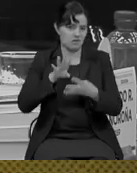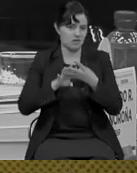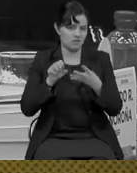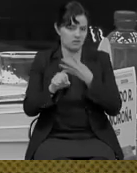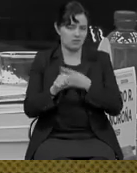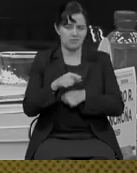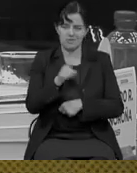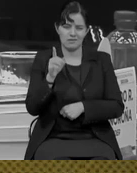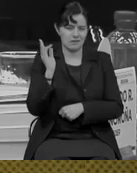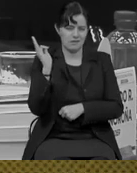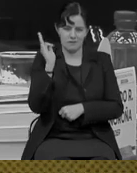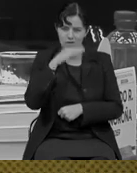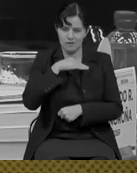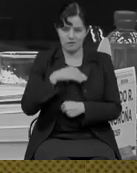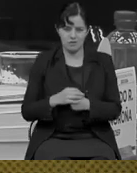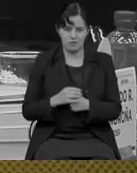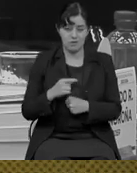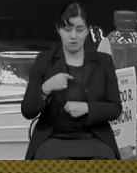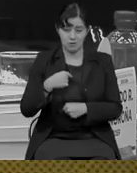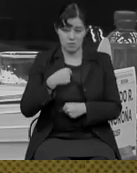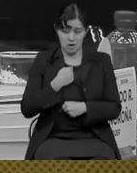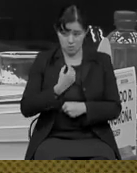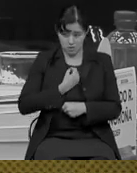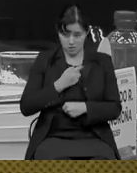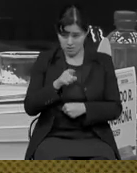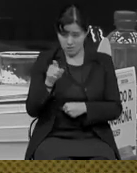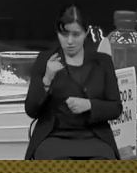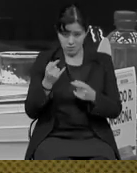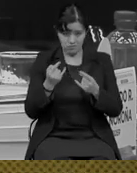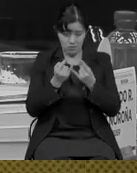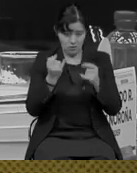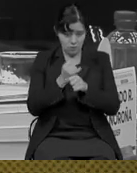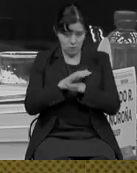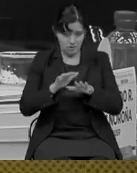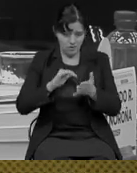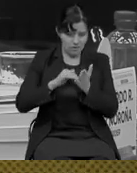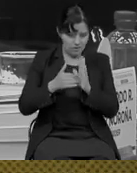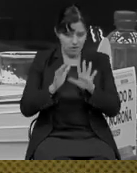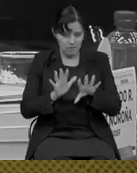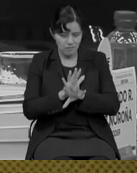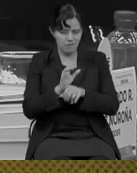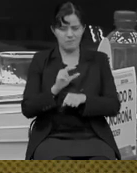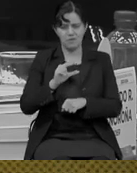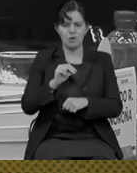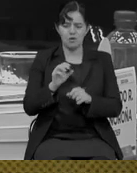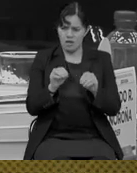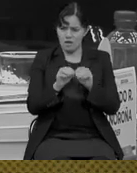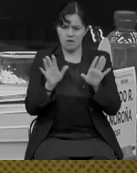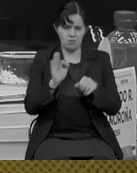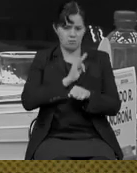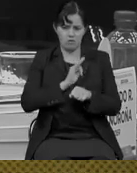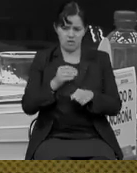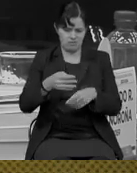aguantar sus que tuerzan las cosas, sus majaderías, su mala fe. Por supuesto que regálenle la versión estenográfica